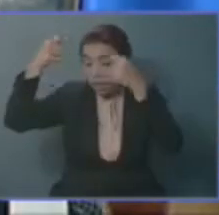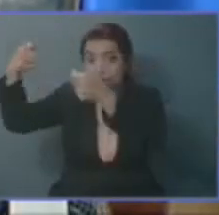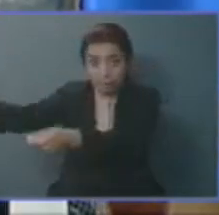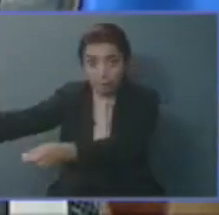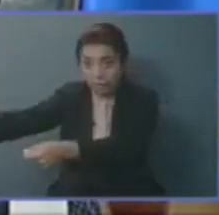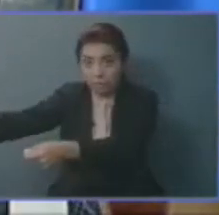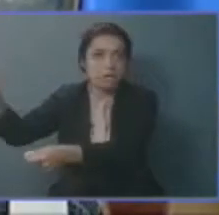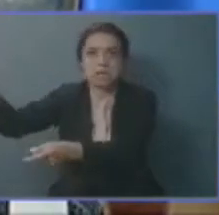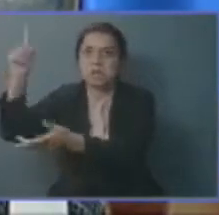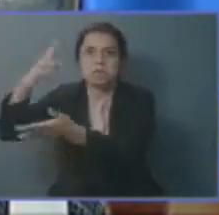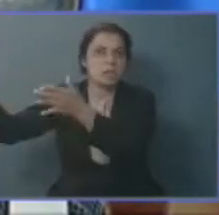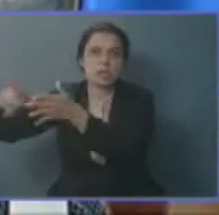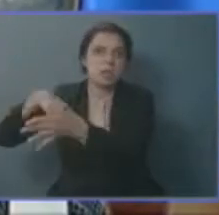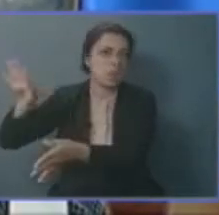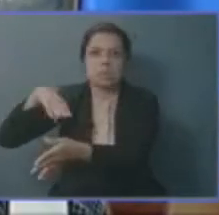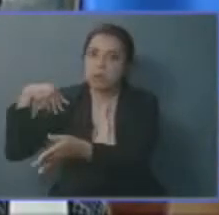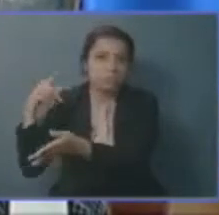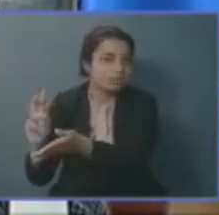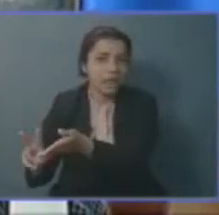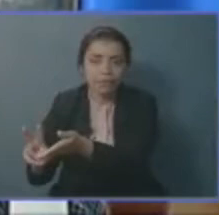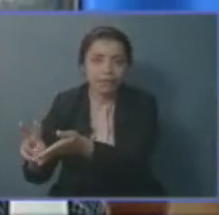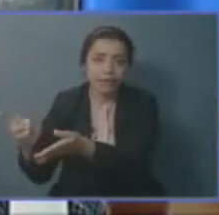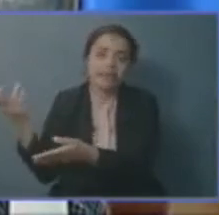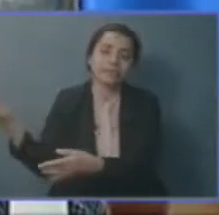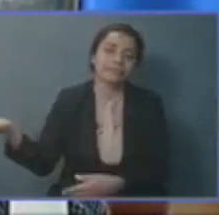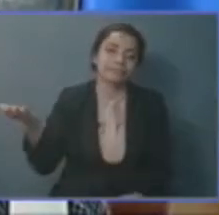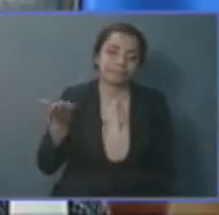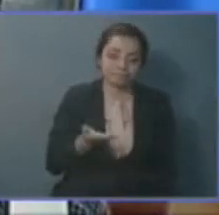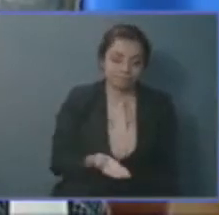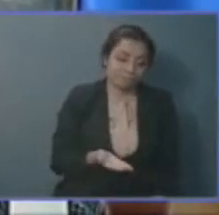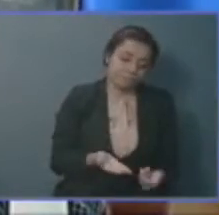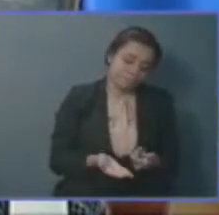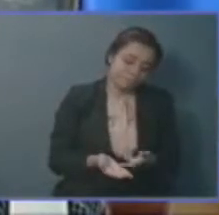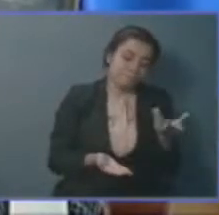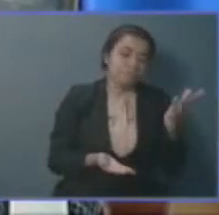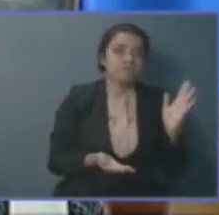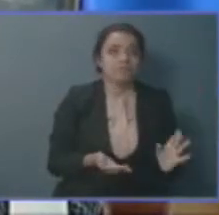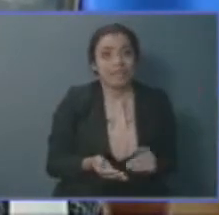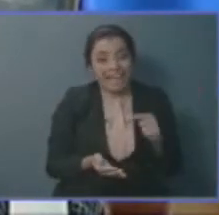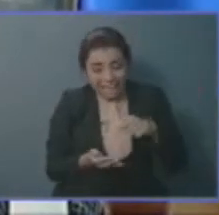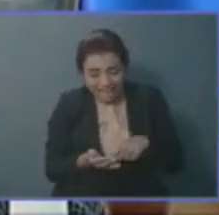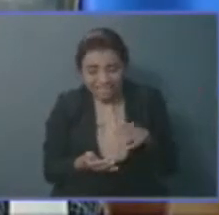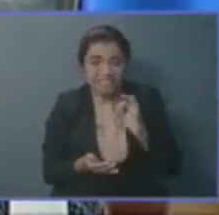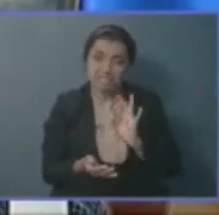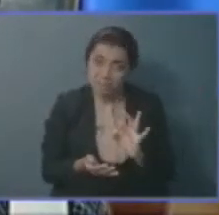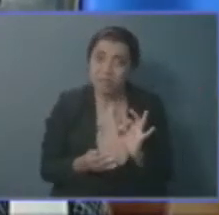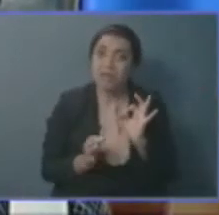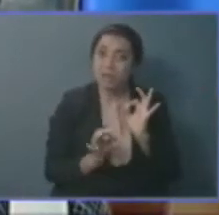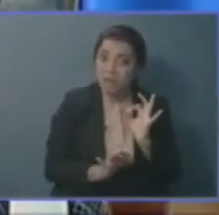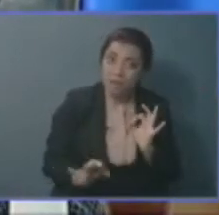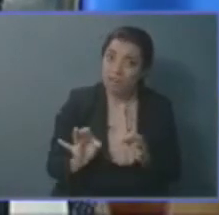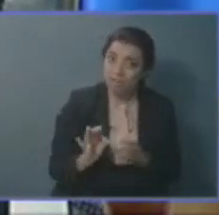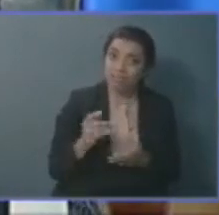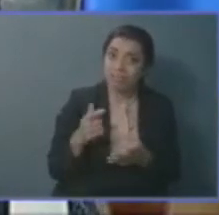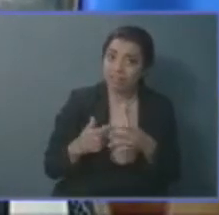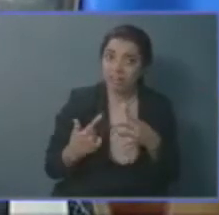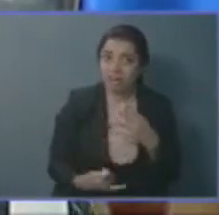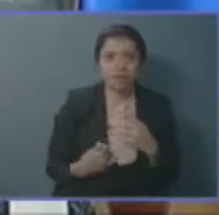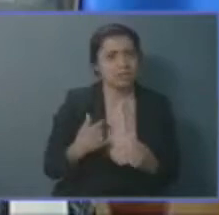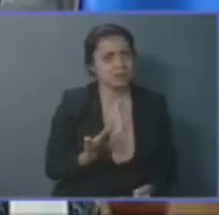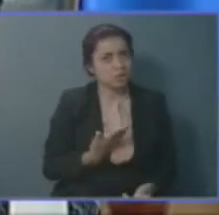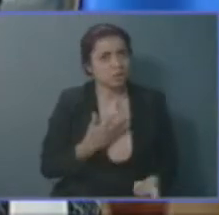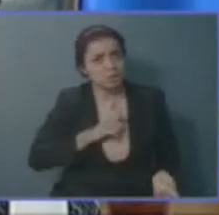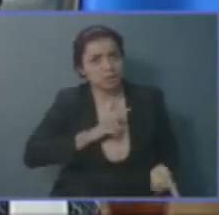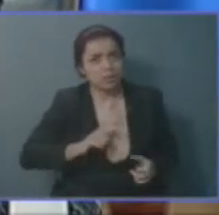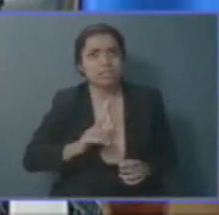como espejo del 648, un decreto actualizado y más depurado. Estamos listos para superar